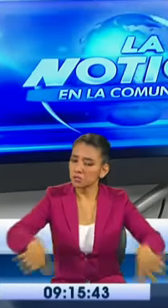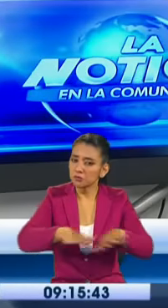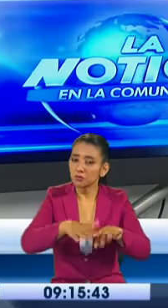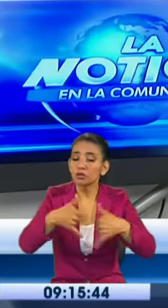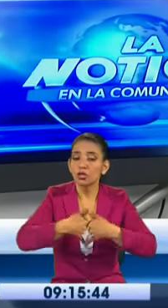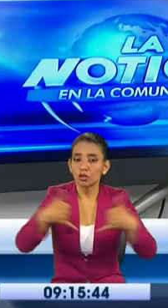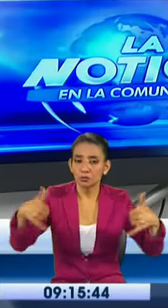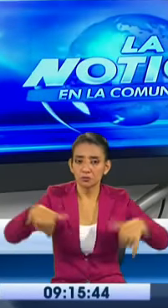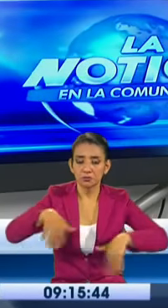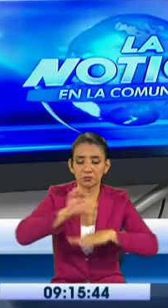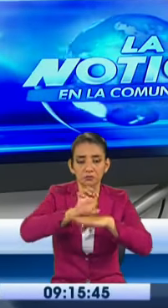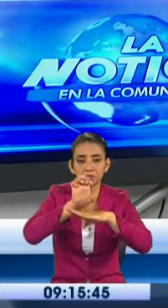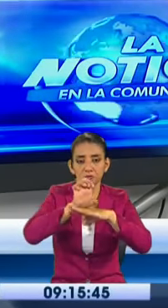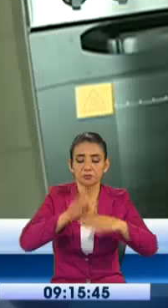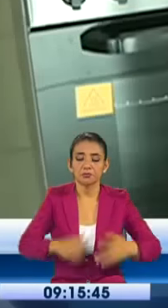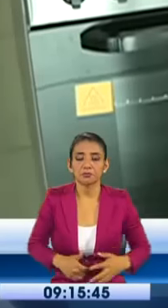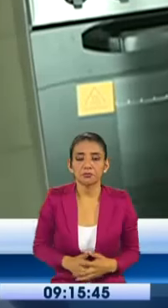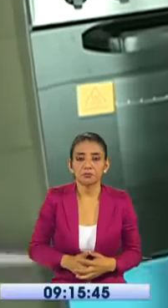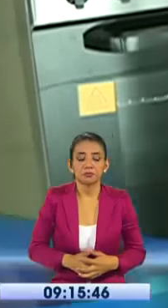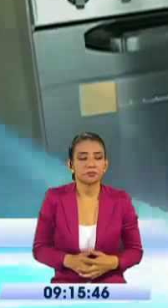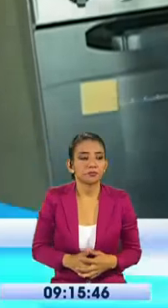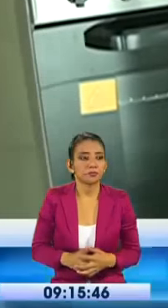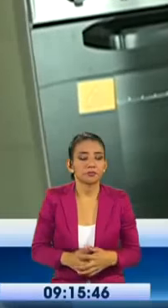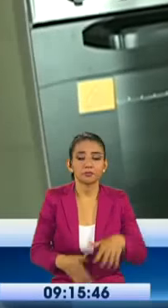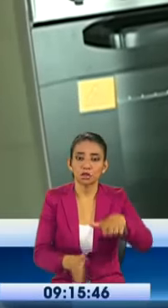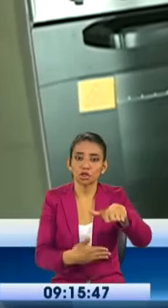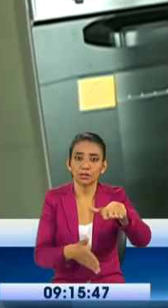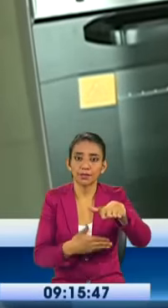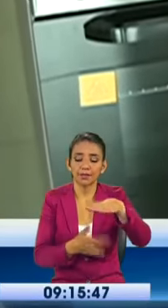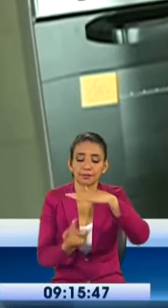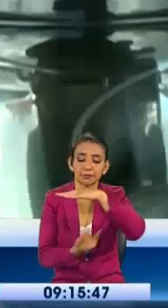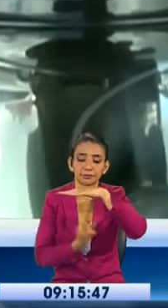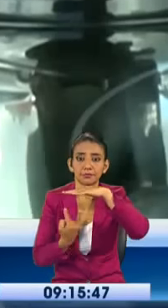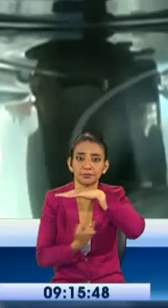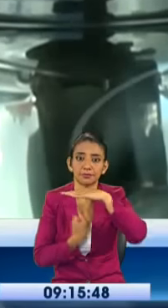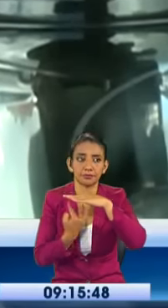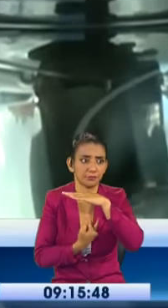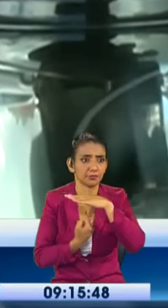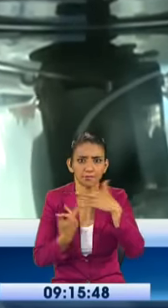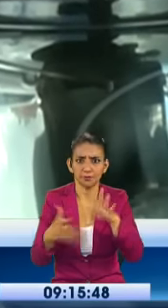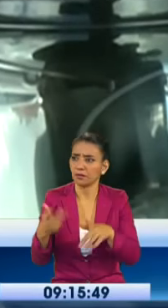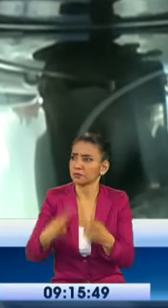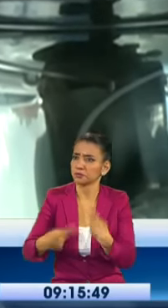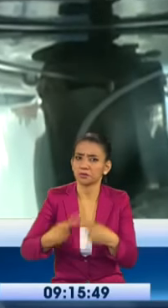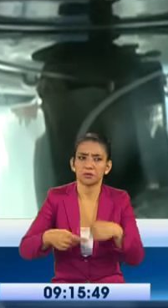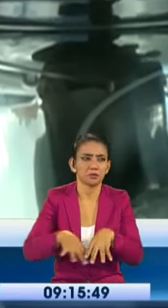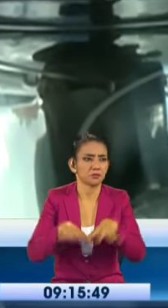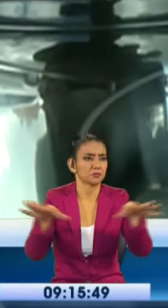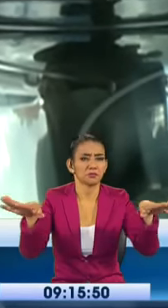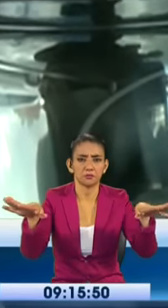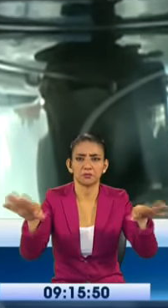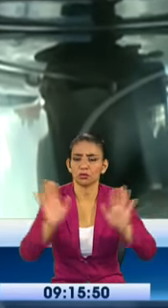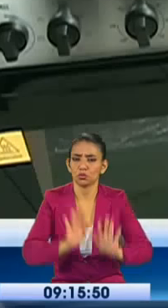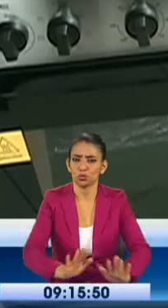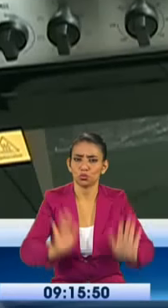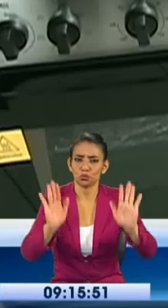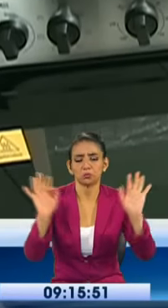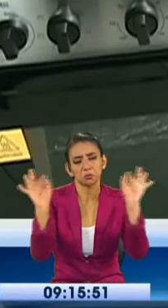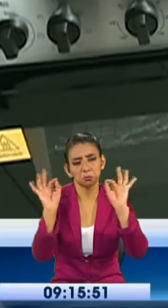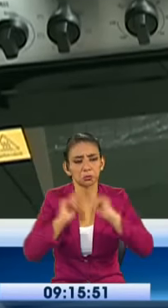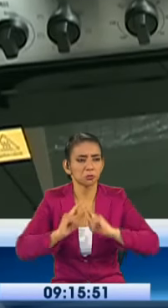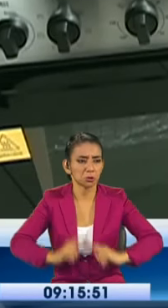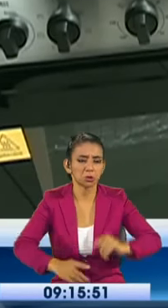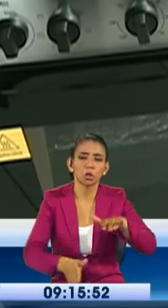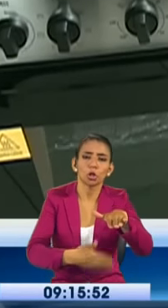comerciales en nuestro país. Las cocinas de inducción ya están en exhibición en los diferentes almacenes que venden electrodomésticos. Se